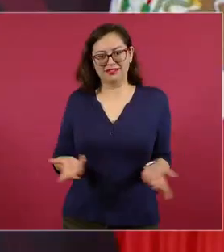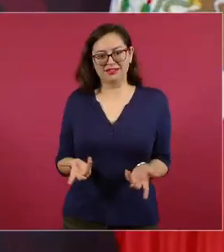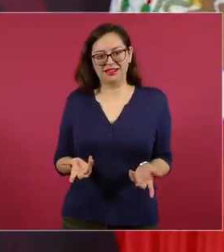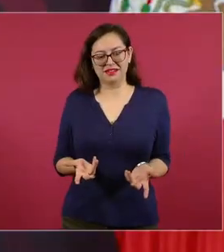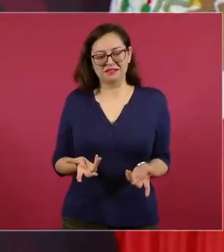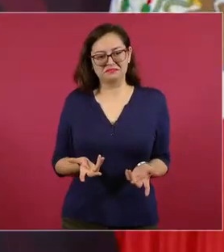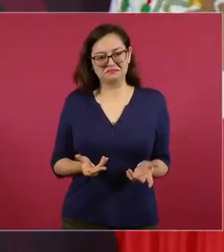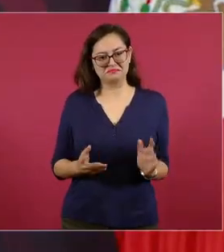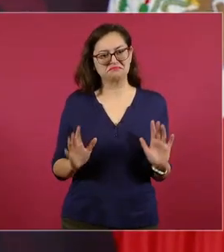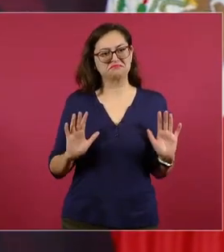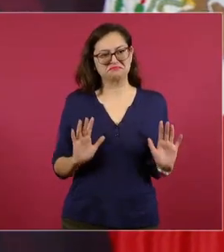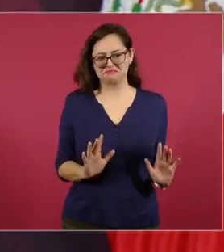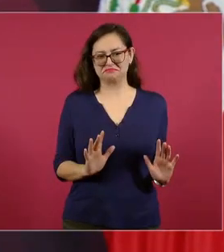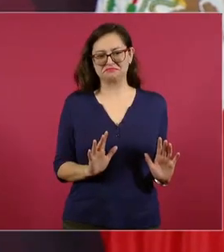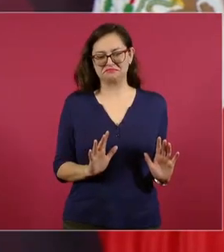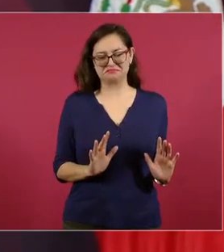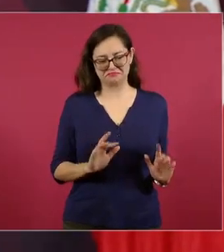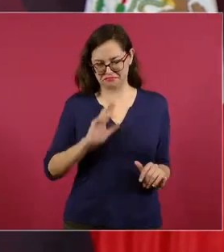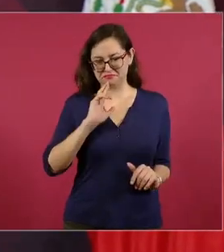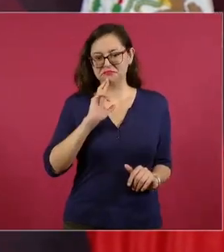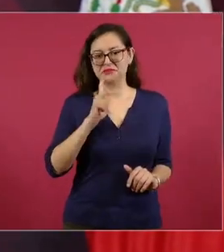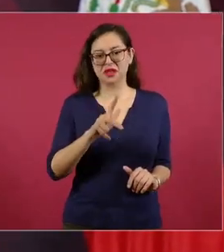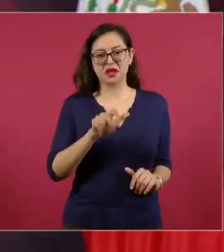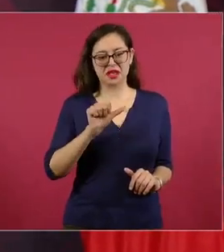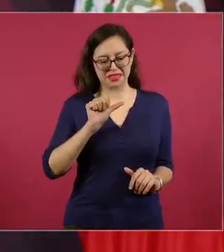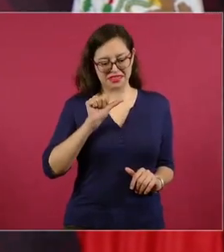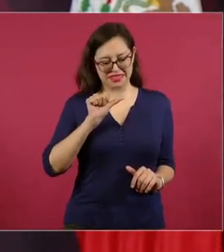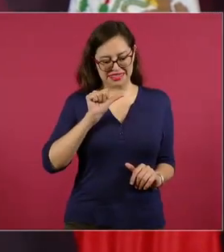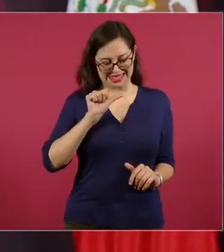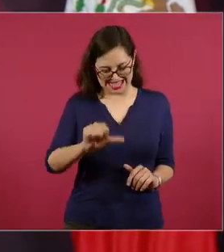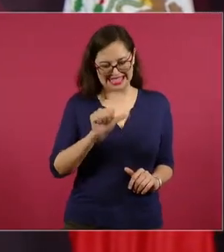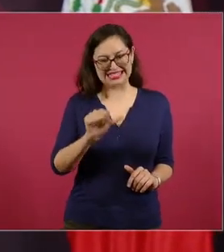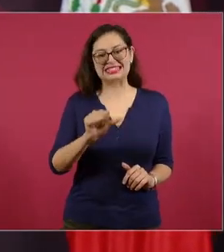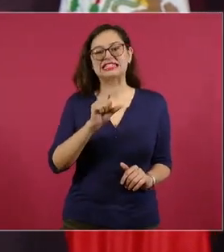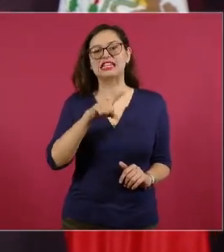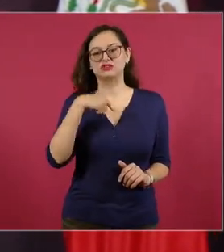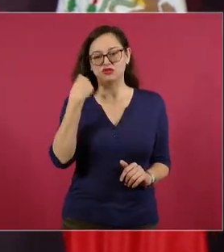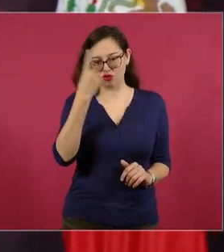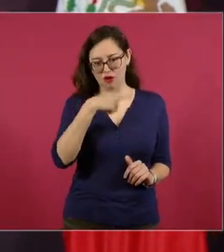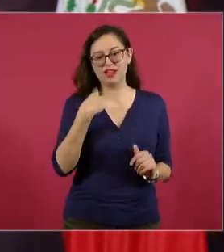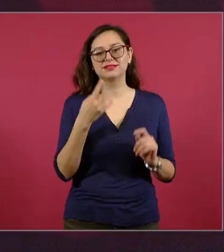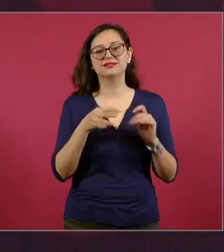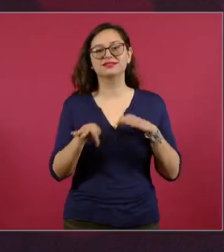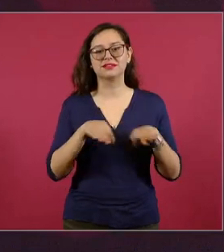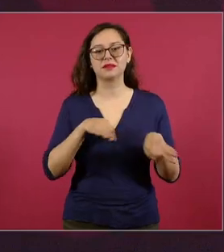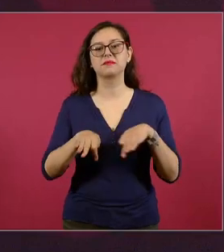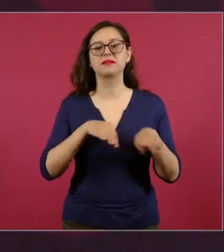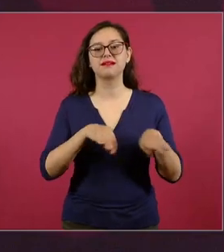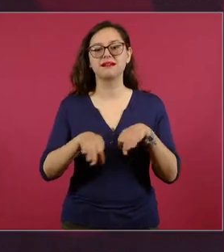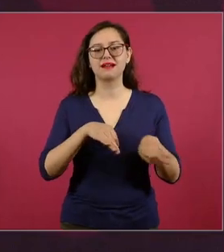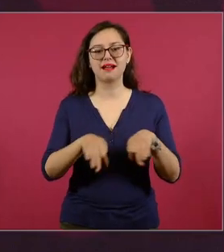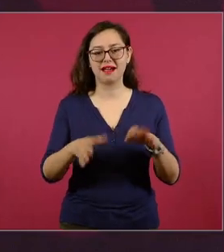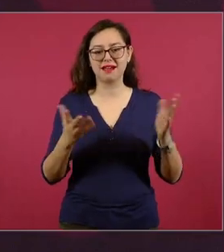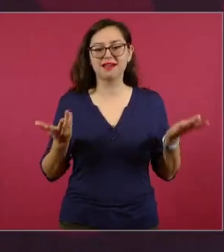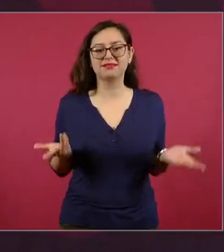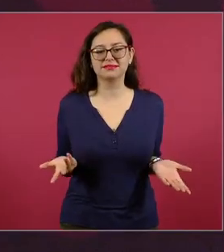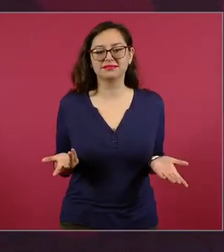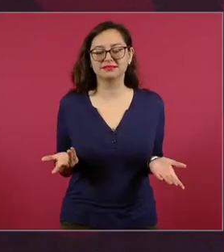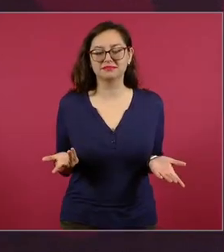vamos a dedicar esas 8 horas de pensar a trabajar, y son